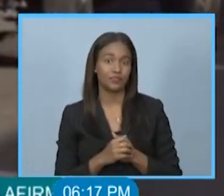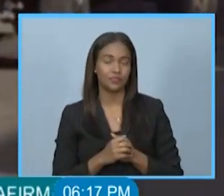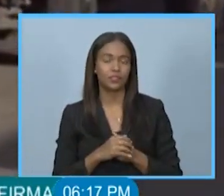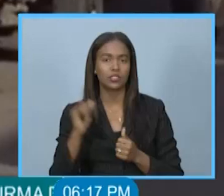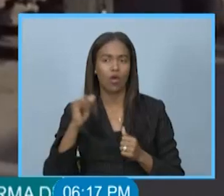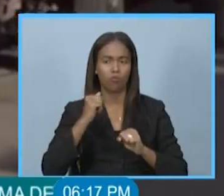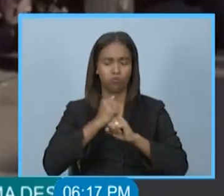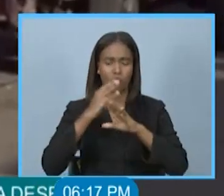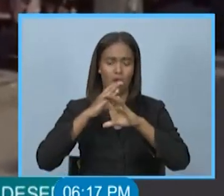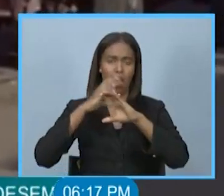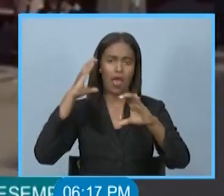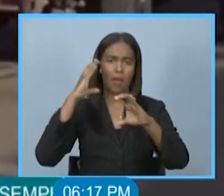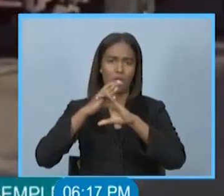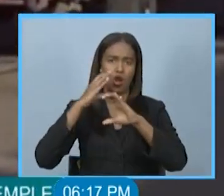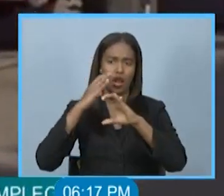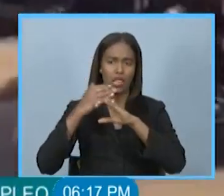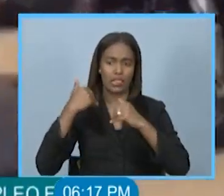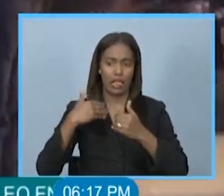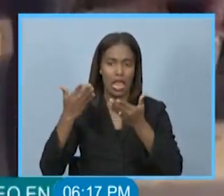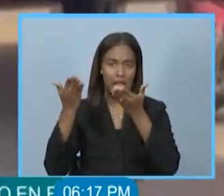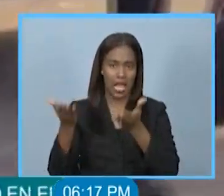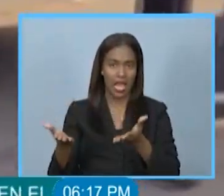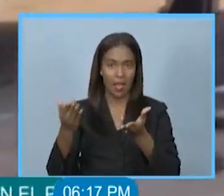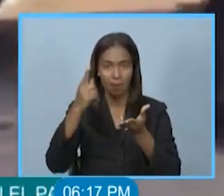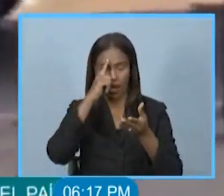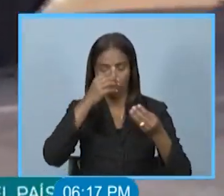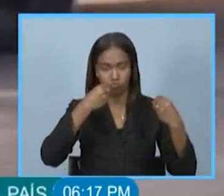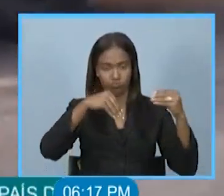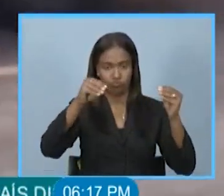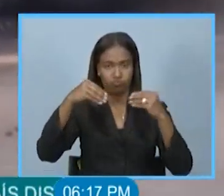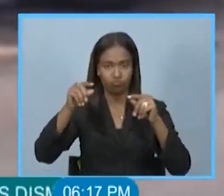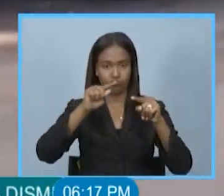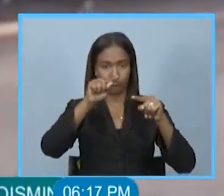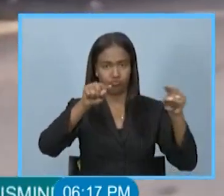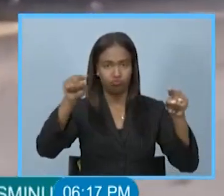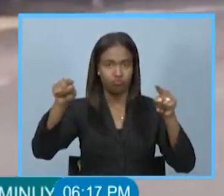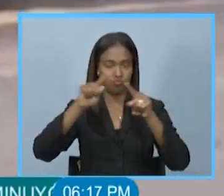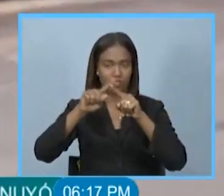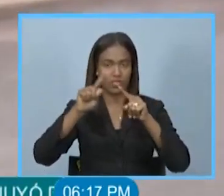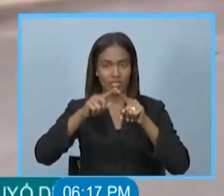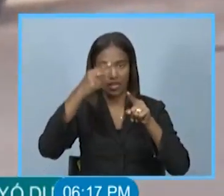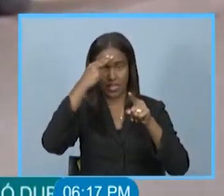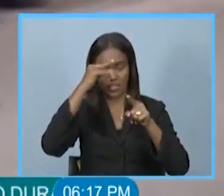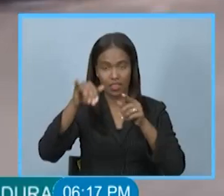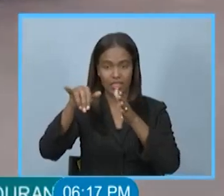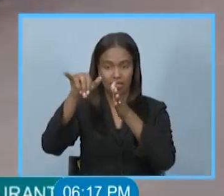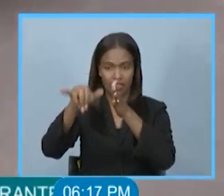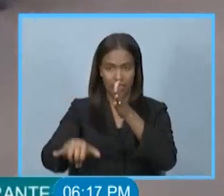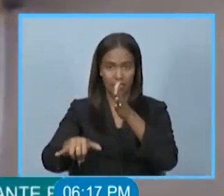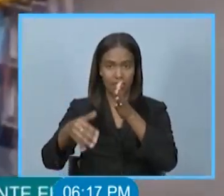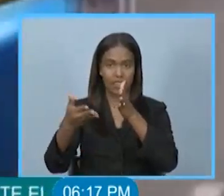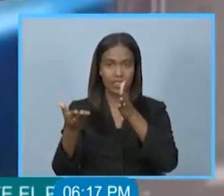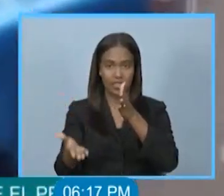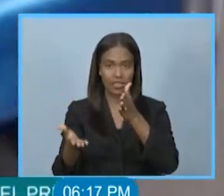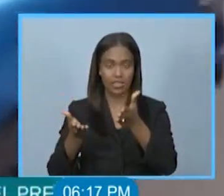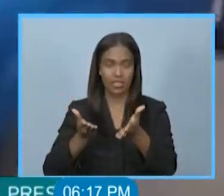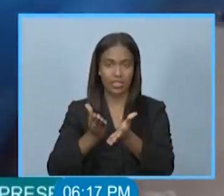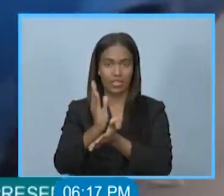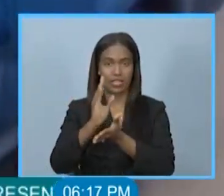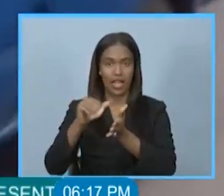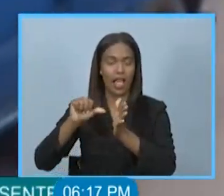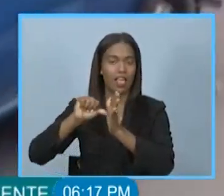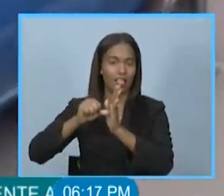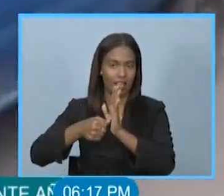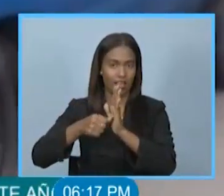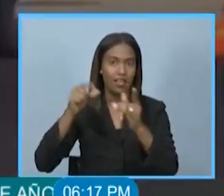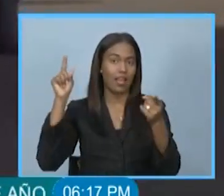cientos de camiones que están cargados de mercancías para ser distribuidas en distintas comunidades de Haití permanecen varados en las instalaciones de aduanas